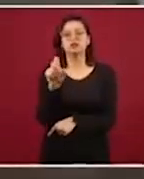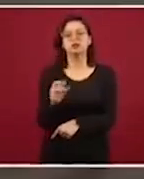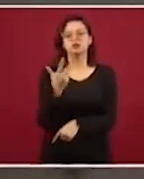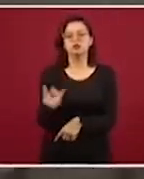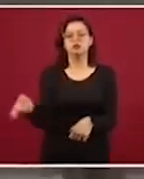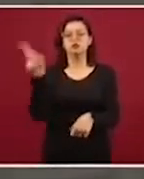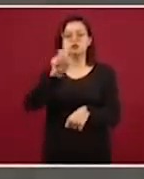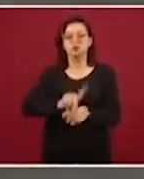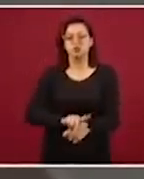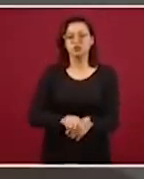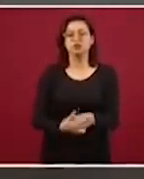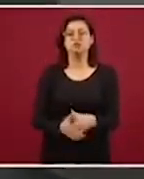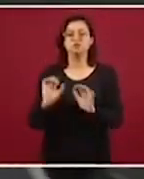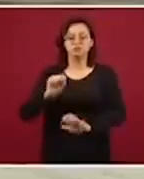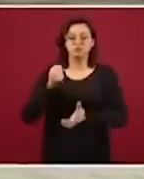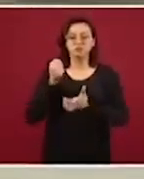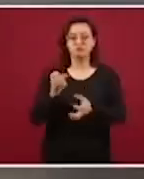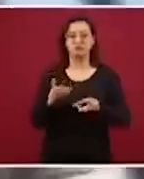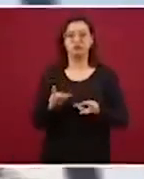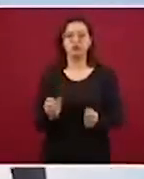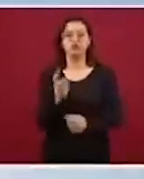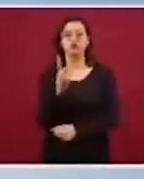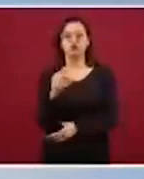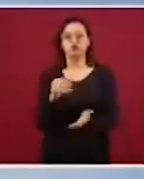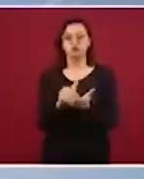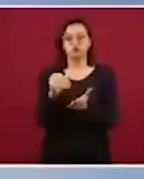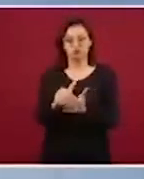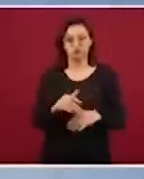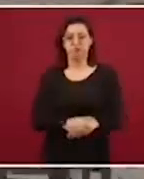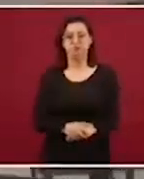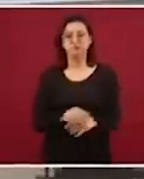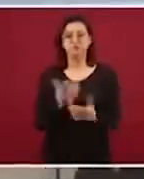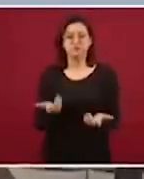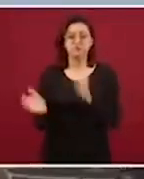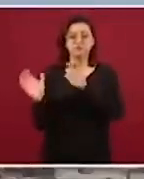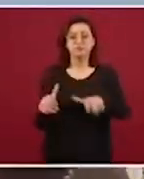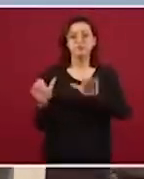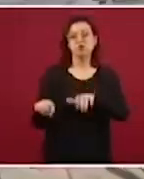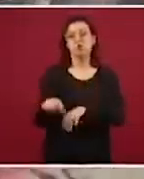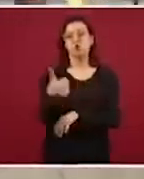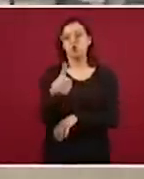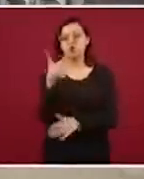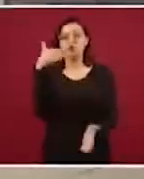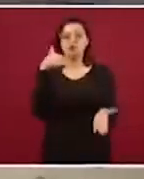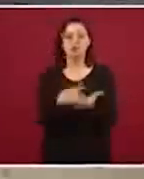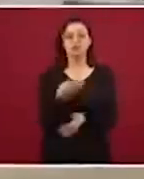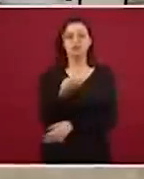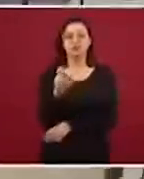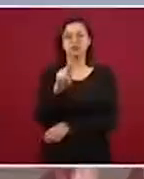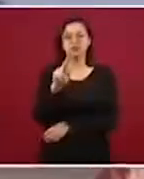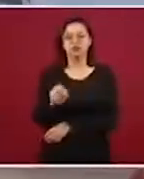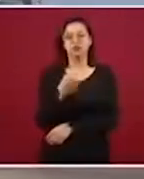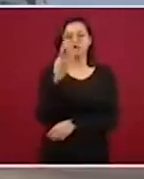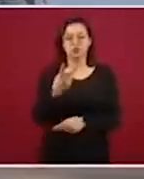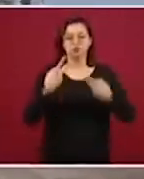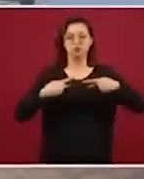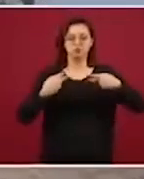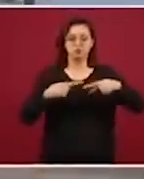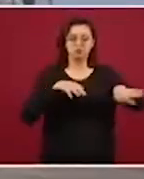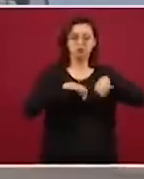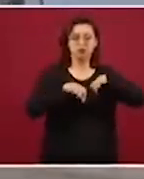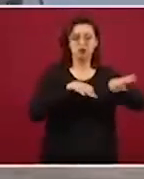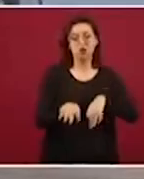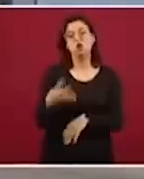2.141 millones de pesos ejercidos. Se han generado 11.384 empleos civiles y laboran